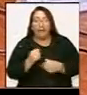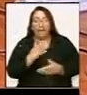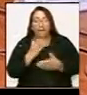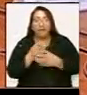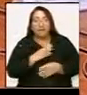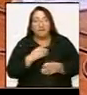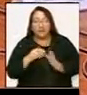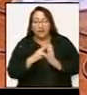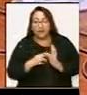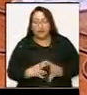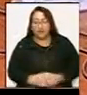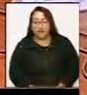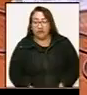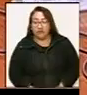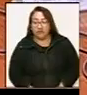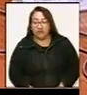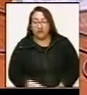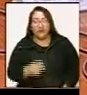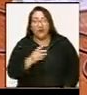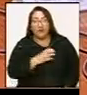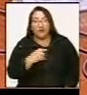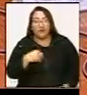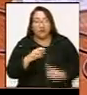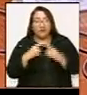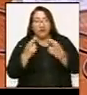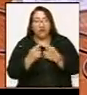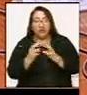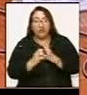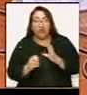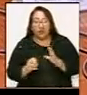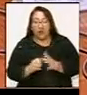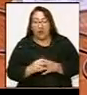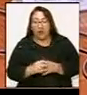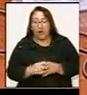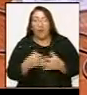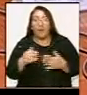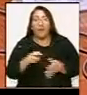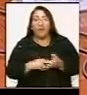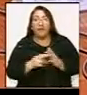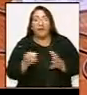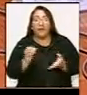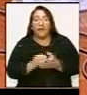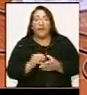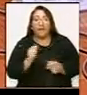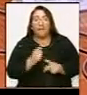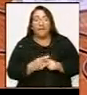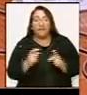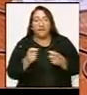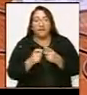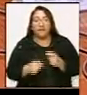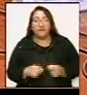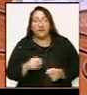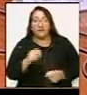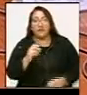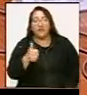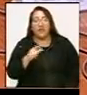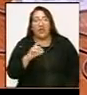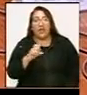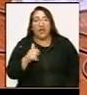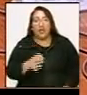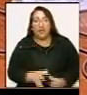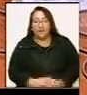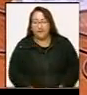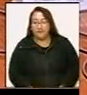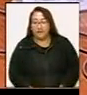gobierno regional del Callao. Una sesión ordinaria liderada por el congresista Percy